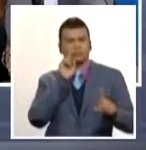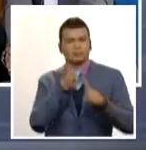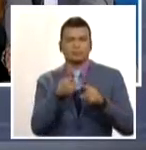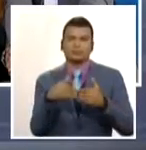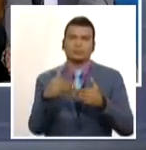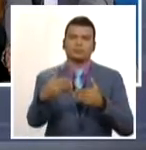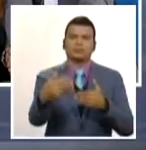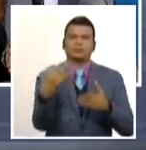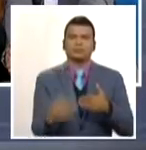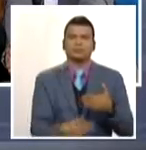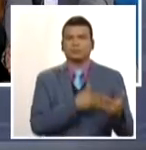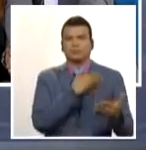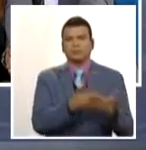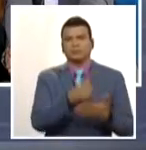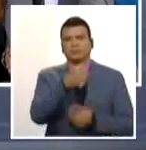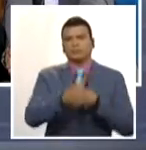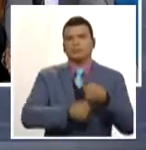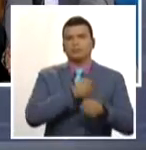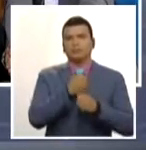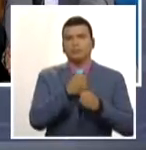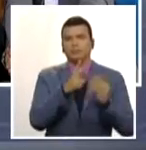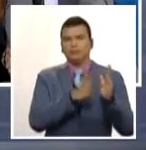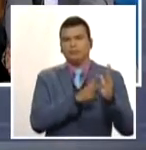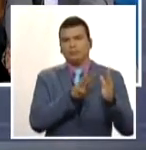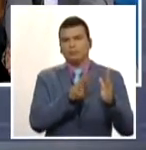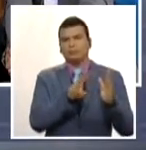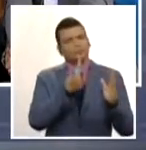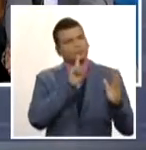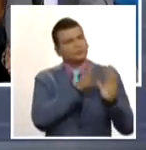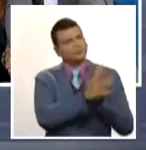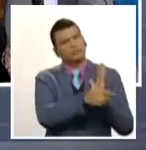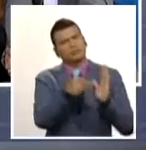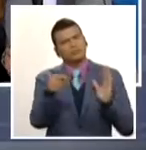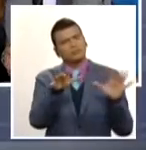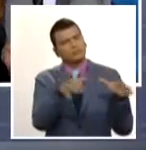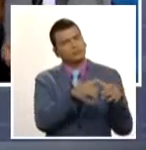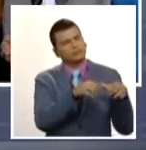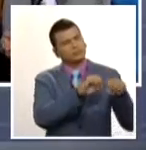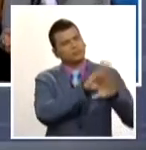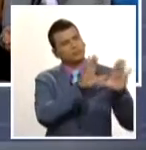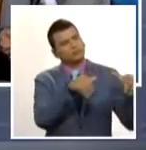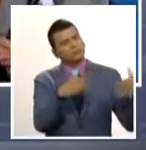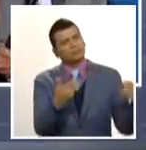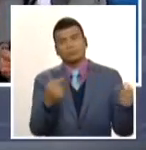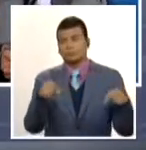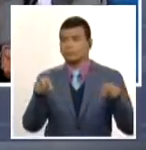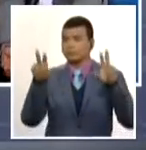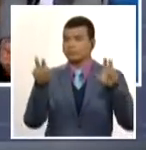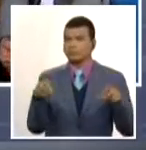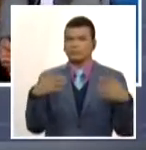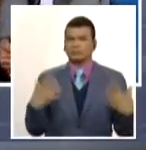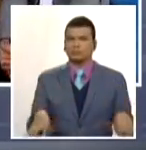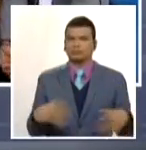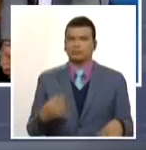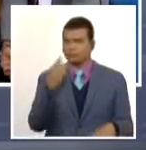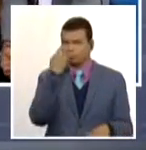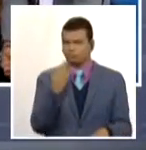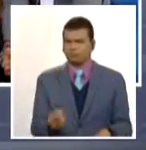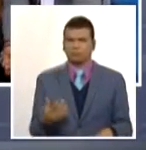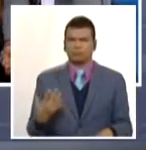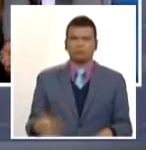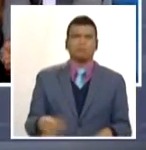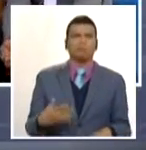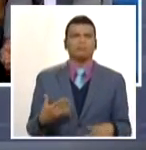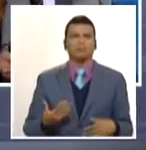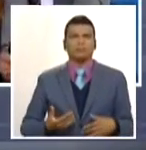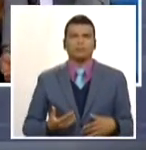próximos años, por lo menos hasta el año 2032. ¿Ustedes de qué nos van a hablar? Pues bueno, nosotros hoy tenemos un tema que nos pareció muy interesante, porque